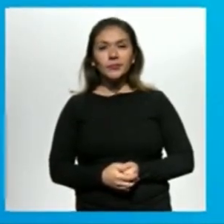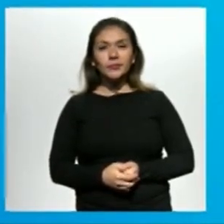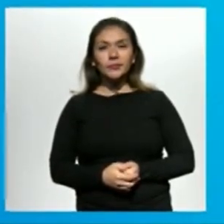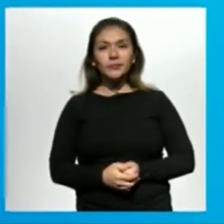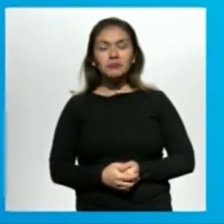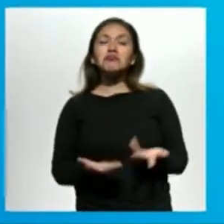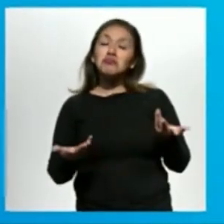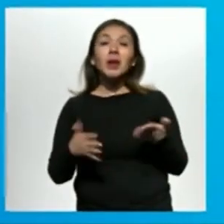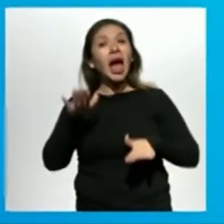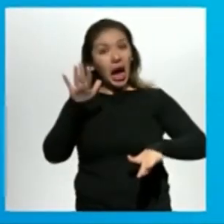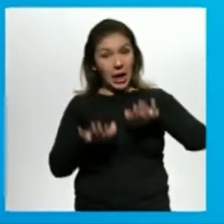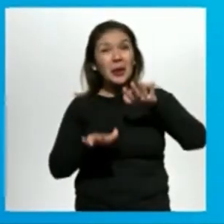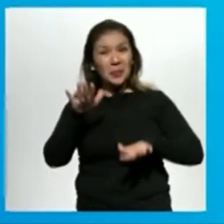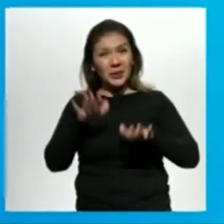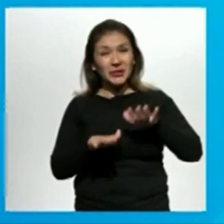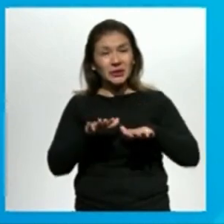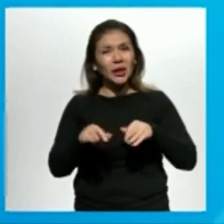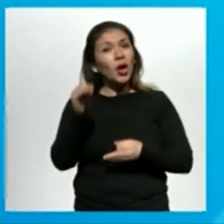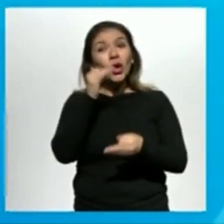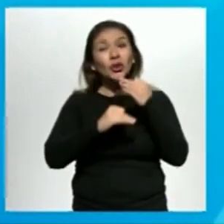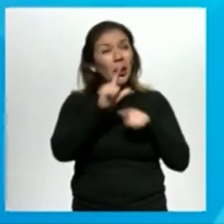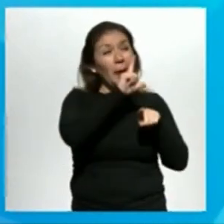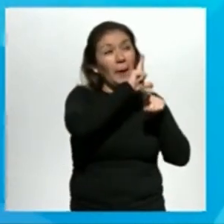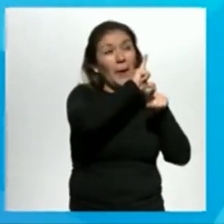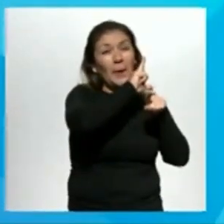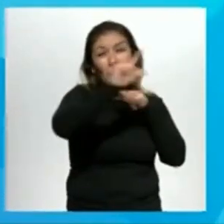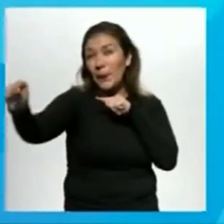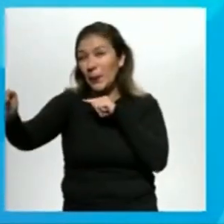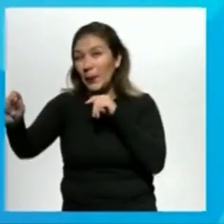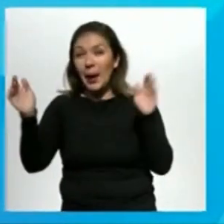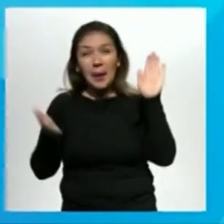A veces, cuando todos salían corriendo,